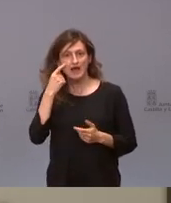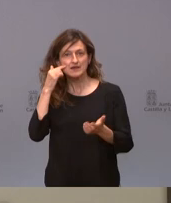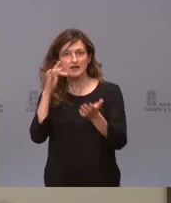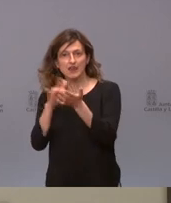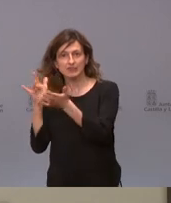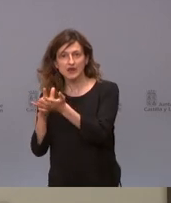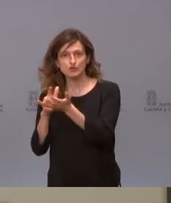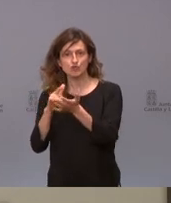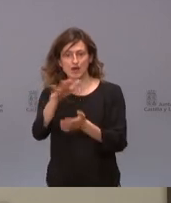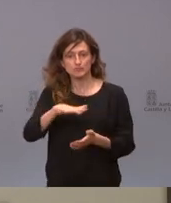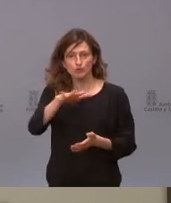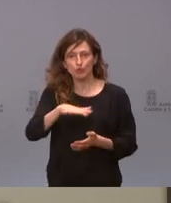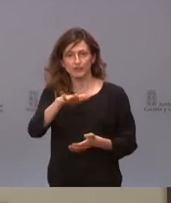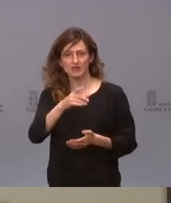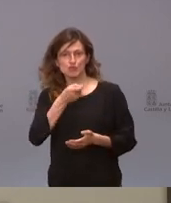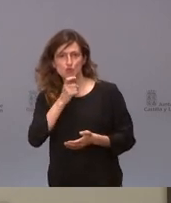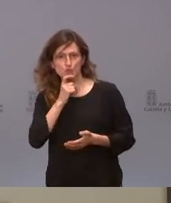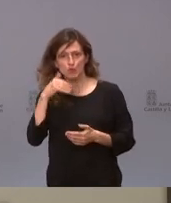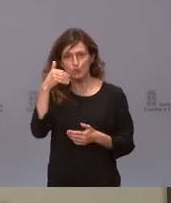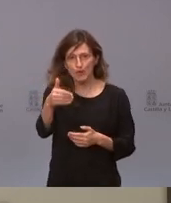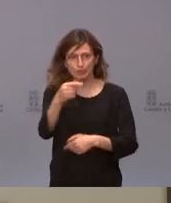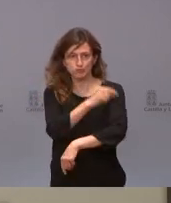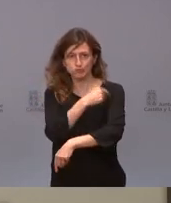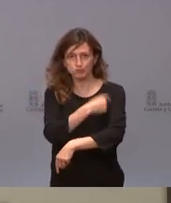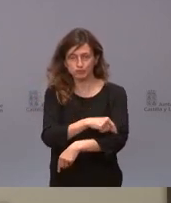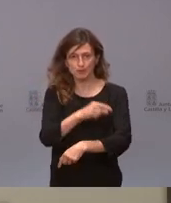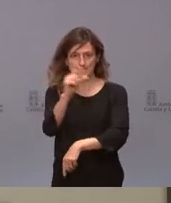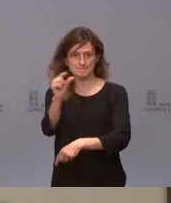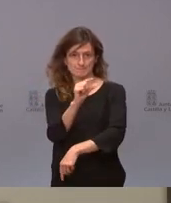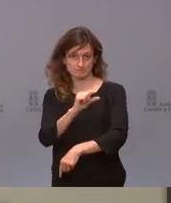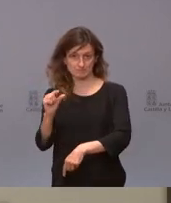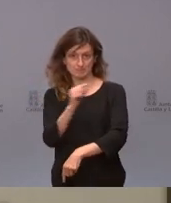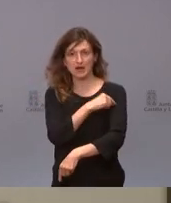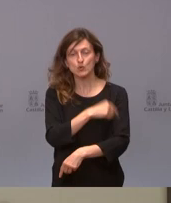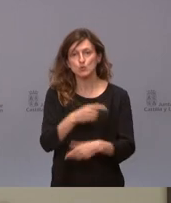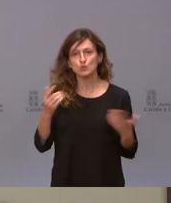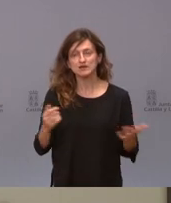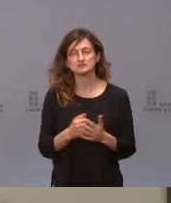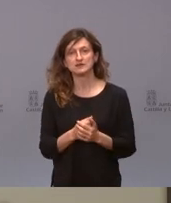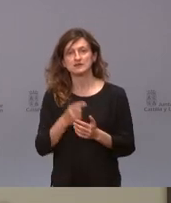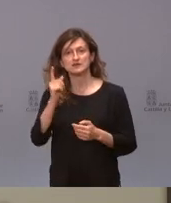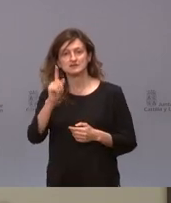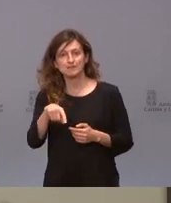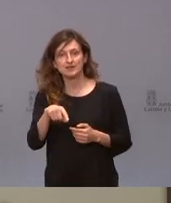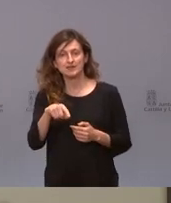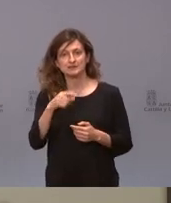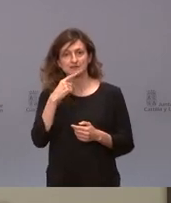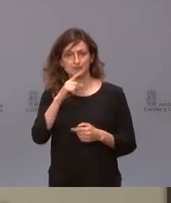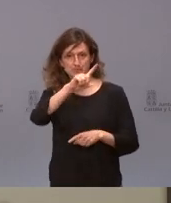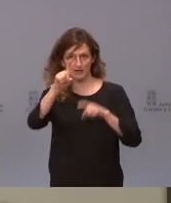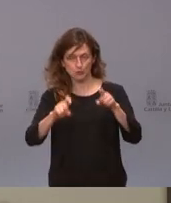de dónde y cómo y cuándo se van a poner esas vacunas y en qué limitaciones y esa es mi segunda pregunta